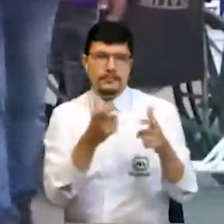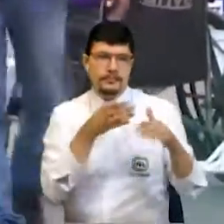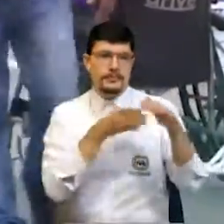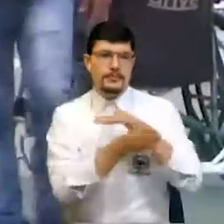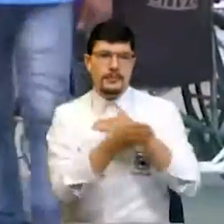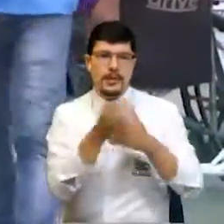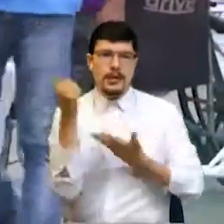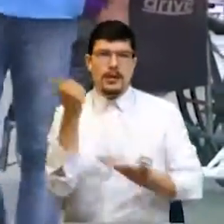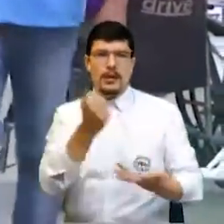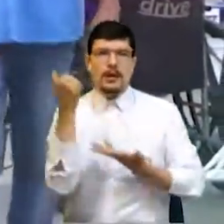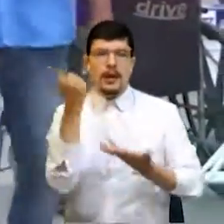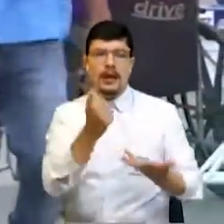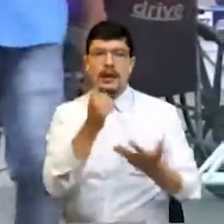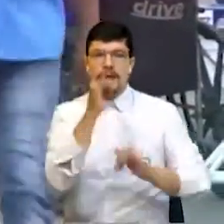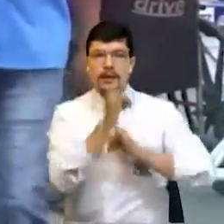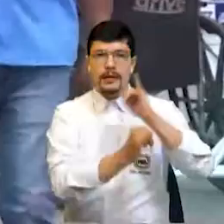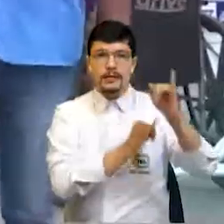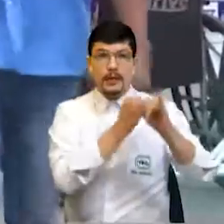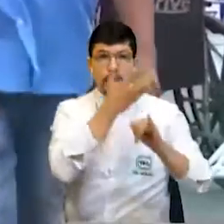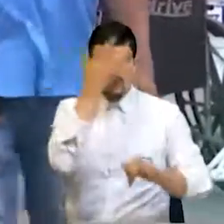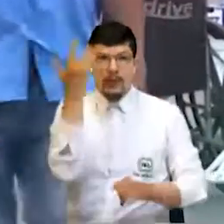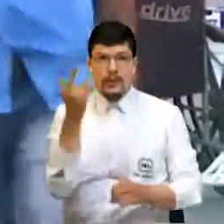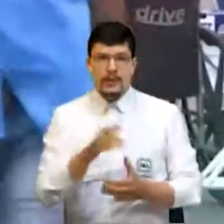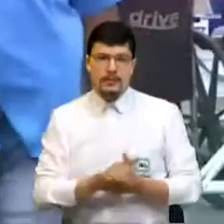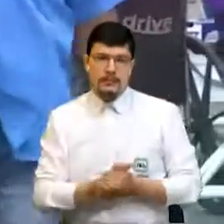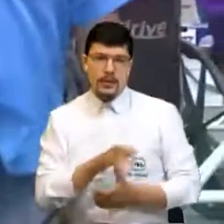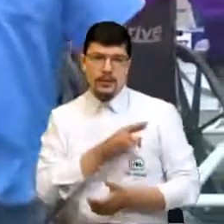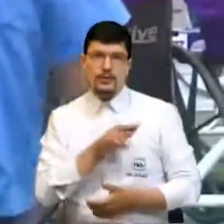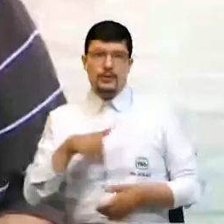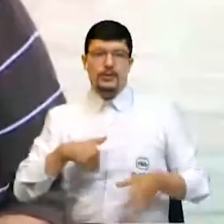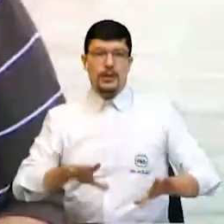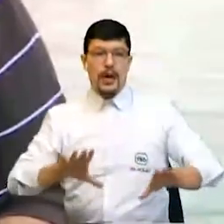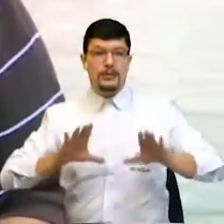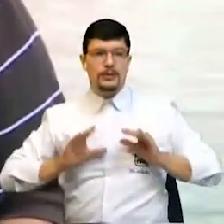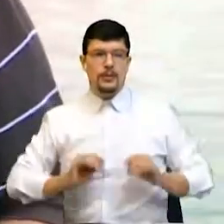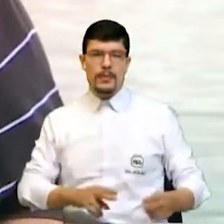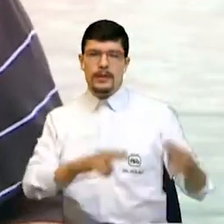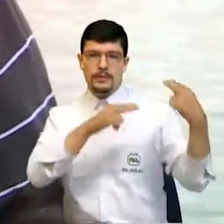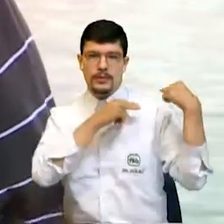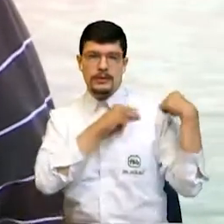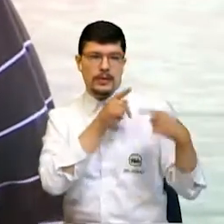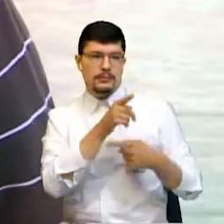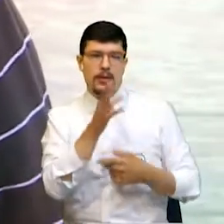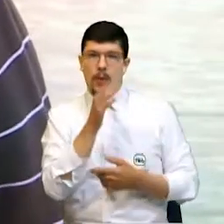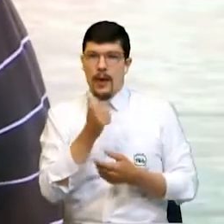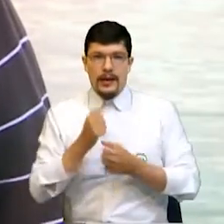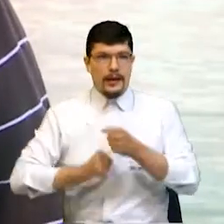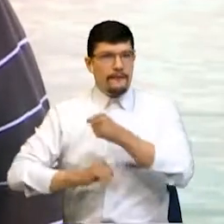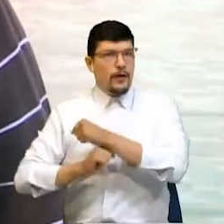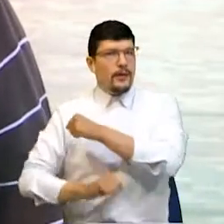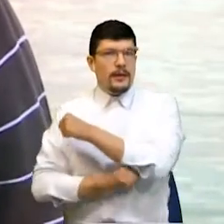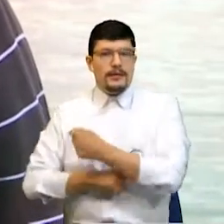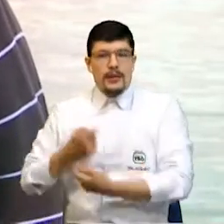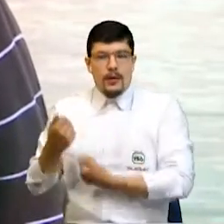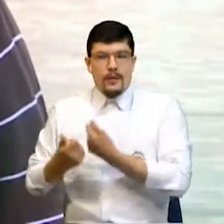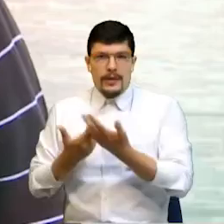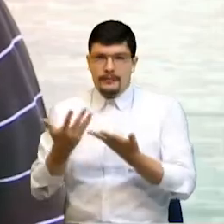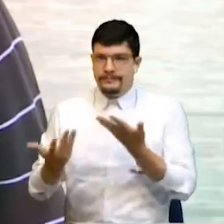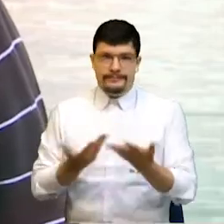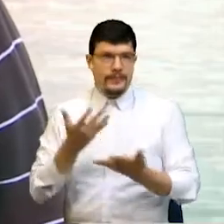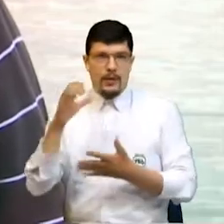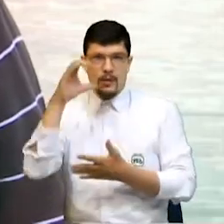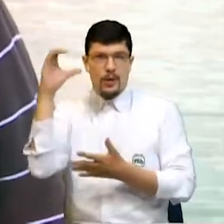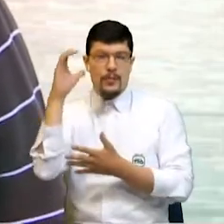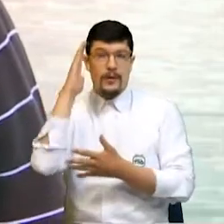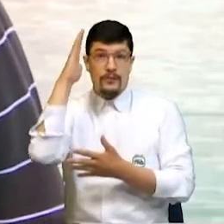internacional porque si asumimos una responsabilidad de ésta sin tener el soporte económico pues definitivamente el país pues va a tener